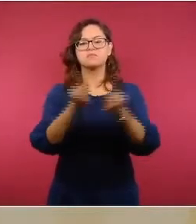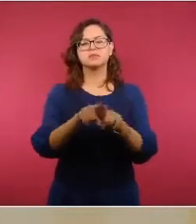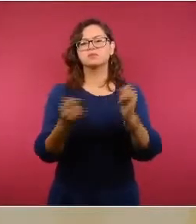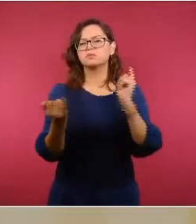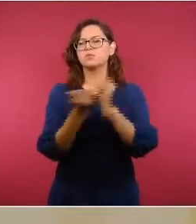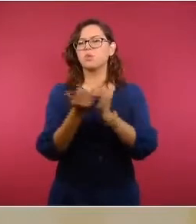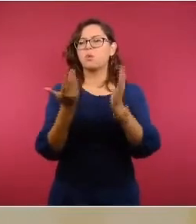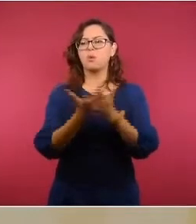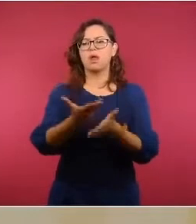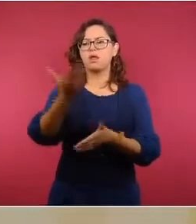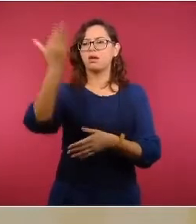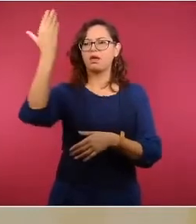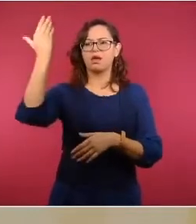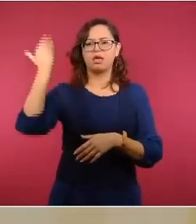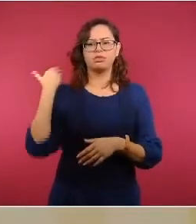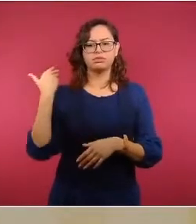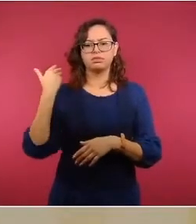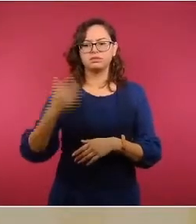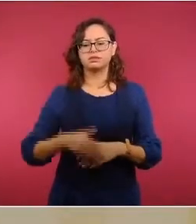que